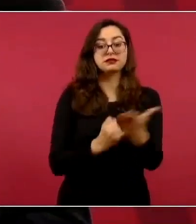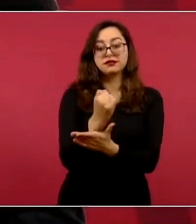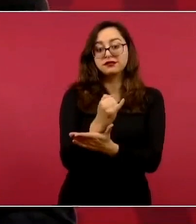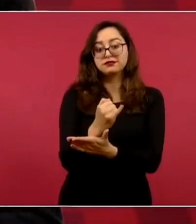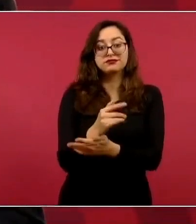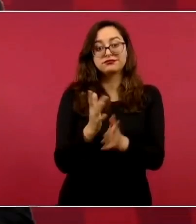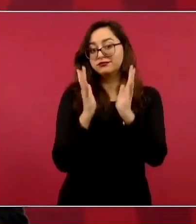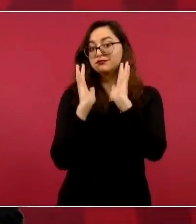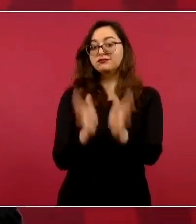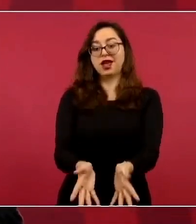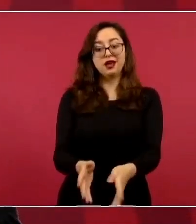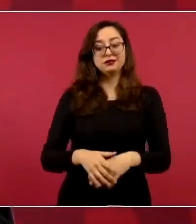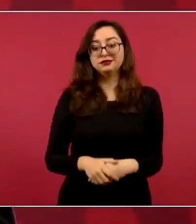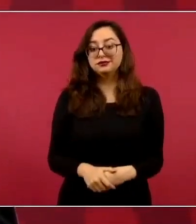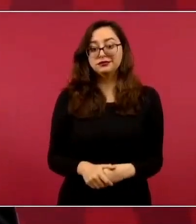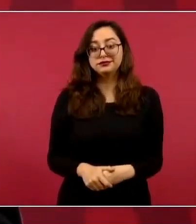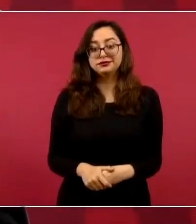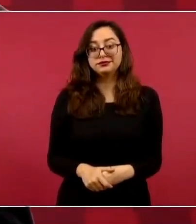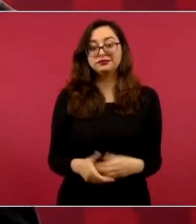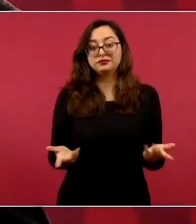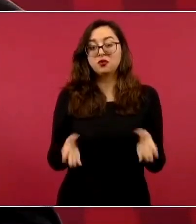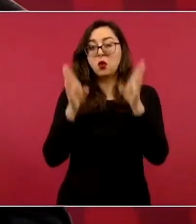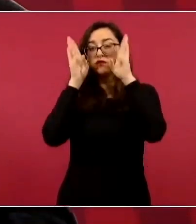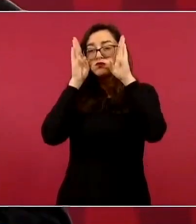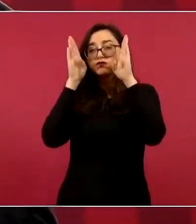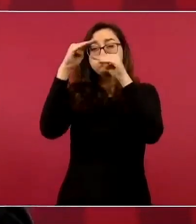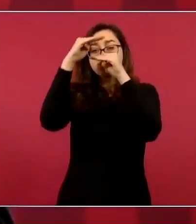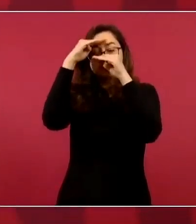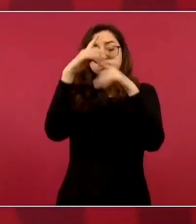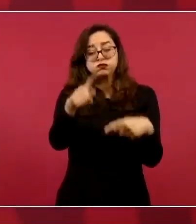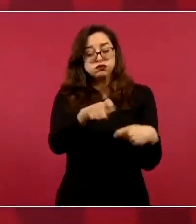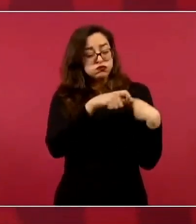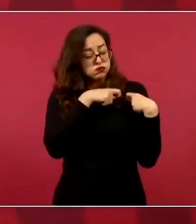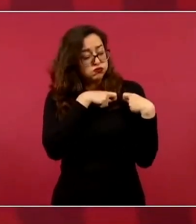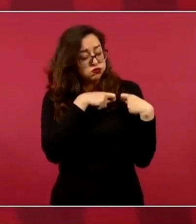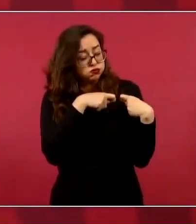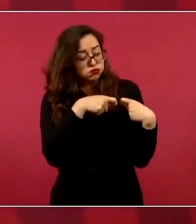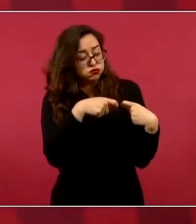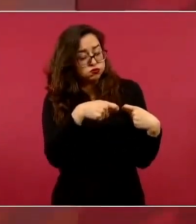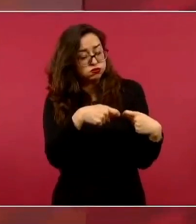porque ese mismo pensamiento conservador